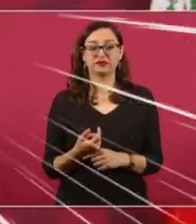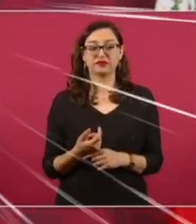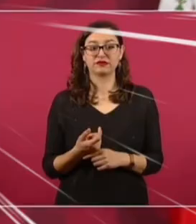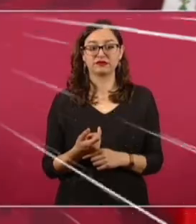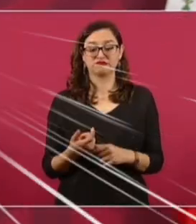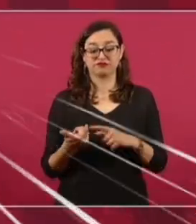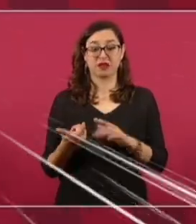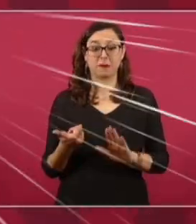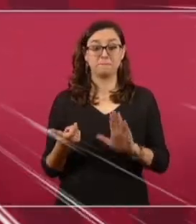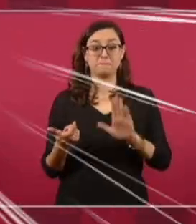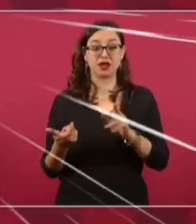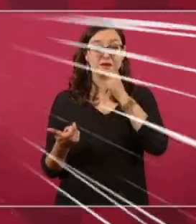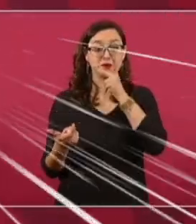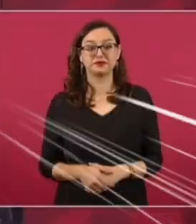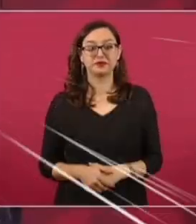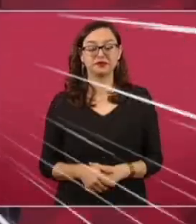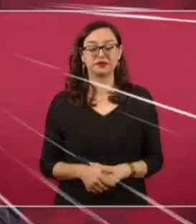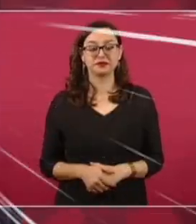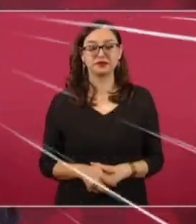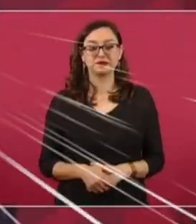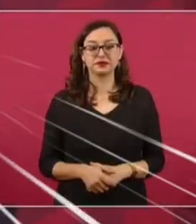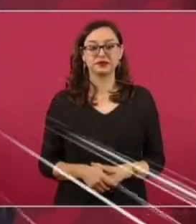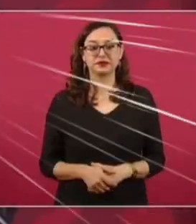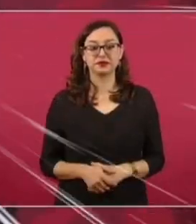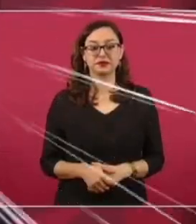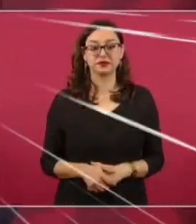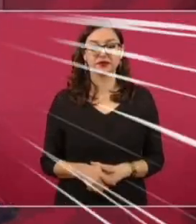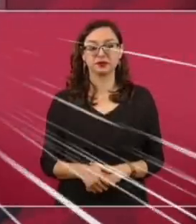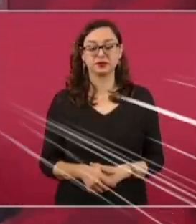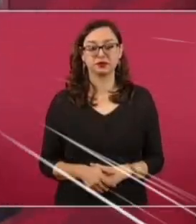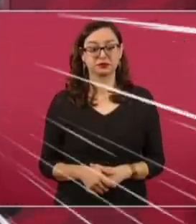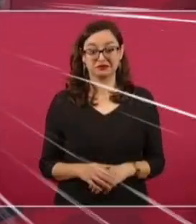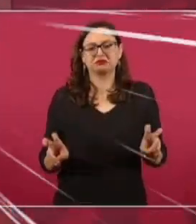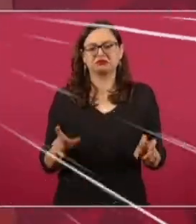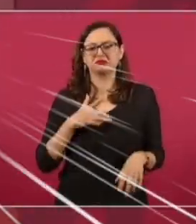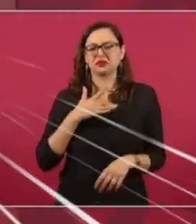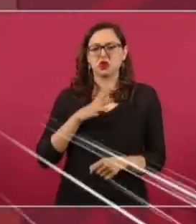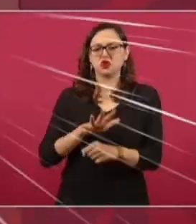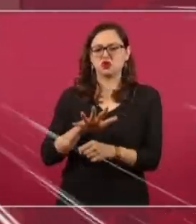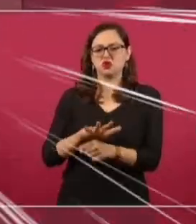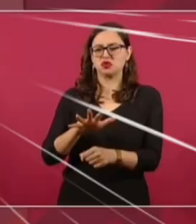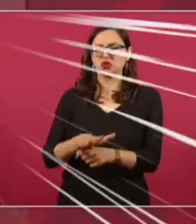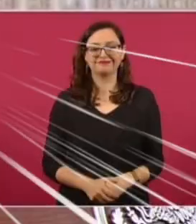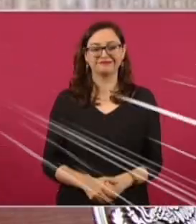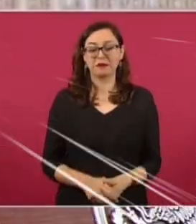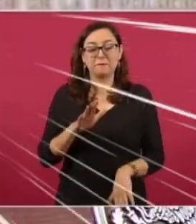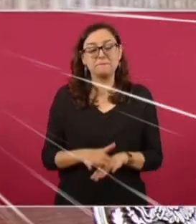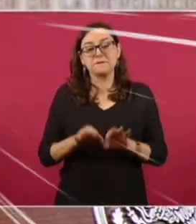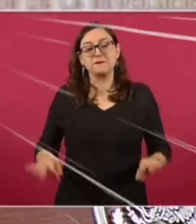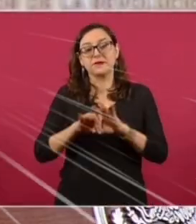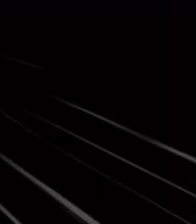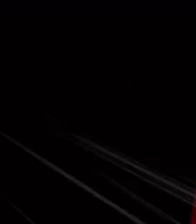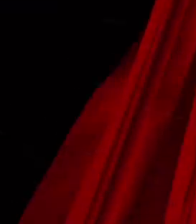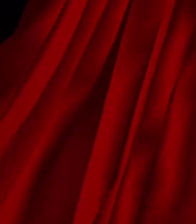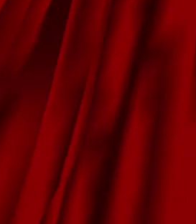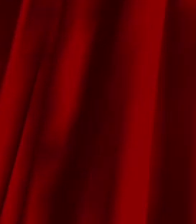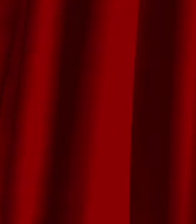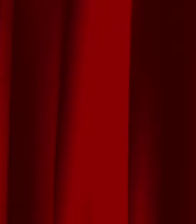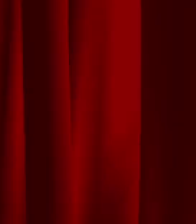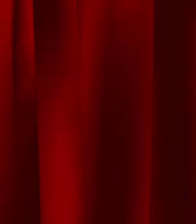la mamá y el papá del diablo. Y lo material no es la vida. Lo espiritual es importante. Es fundamental.